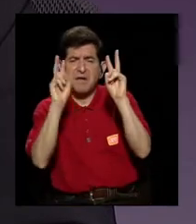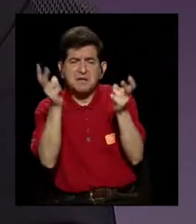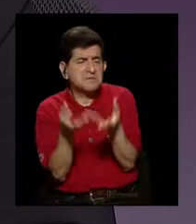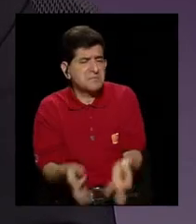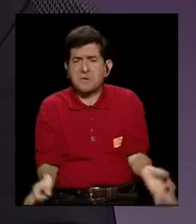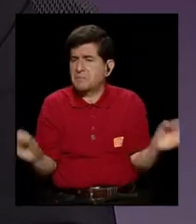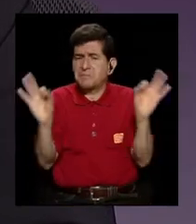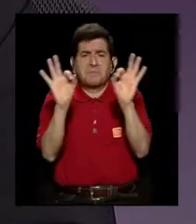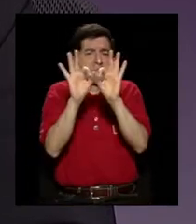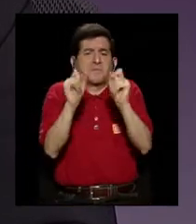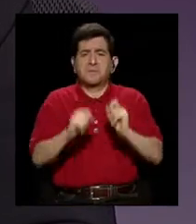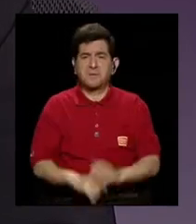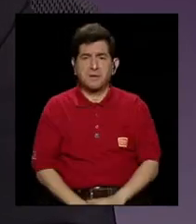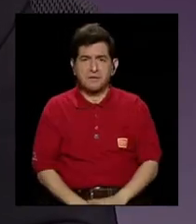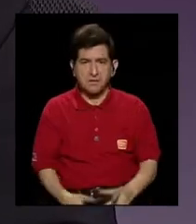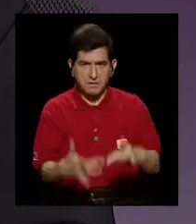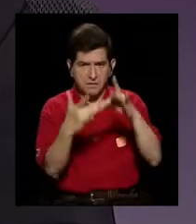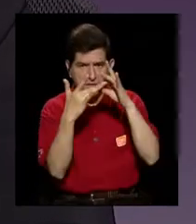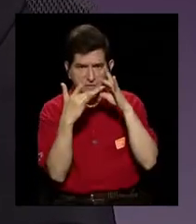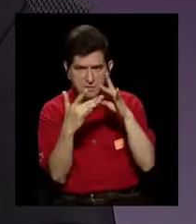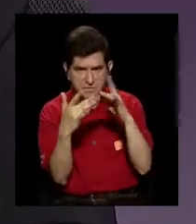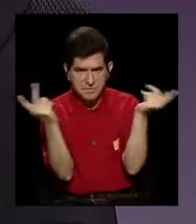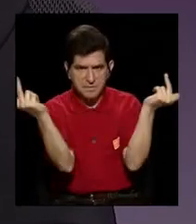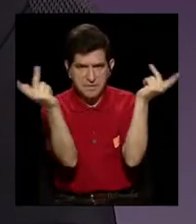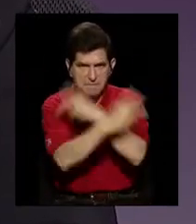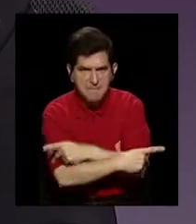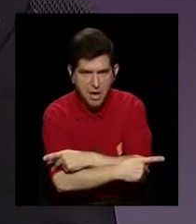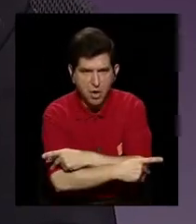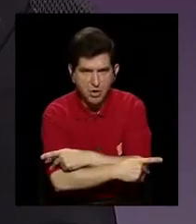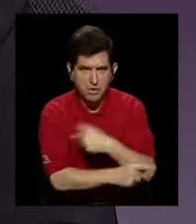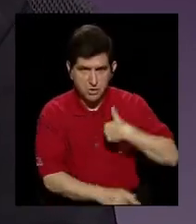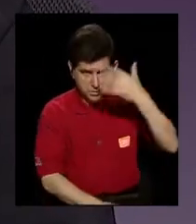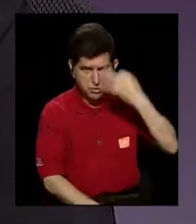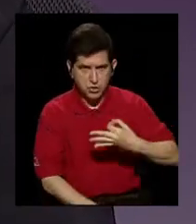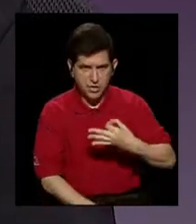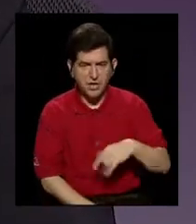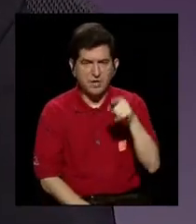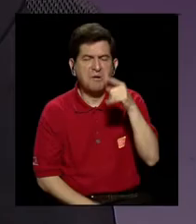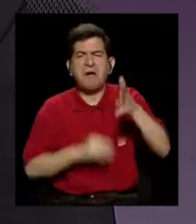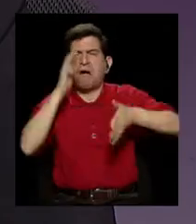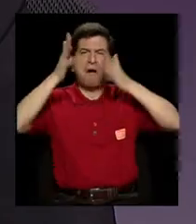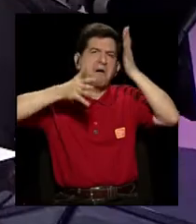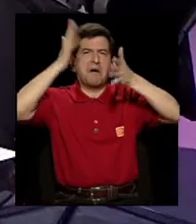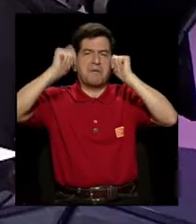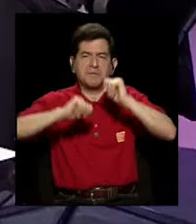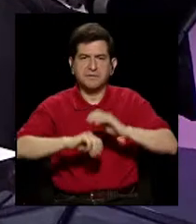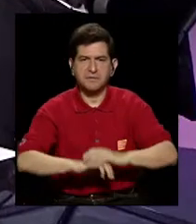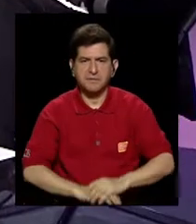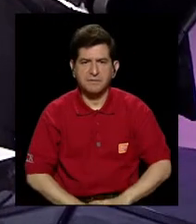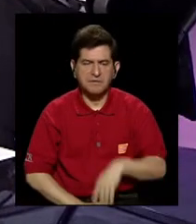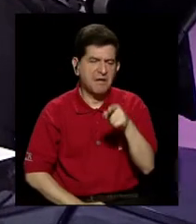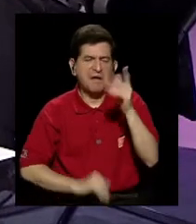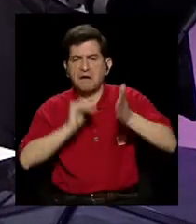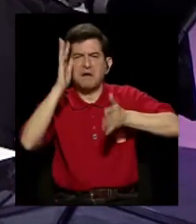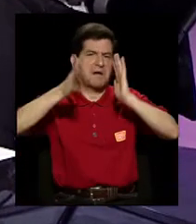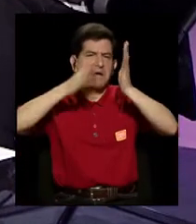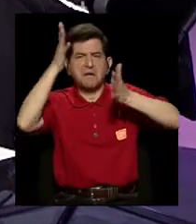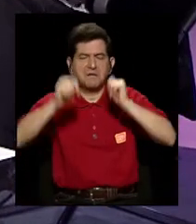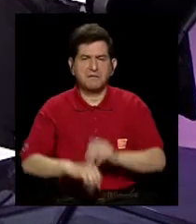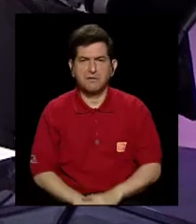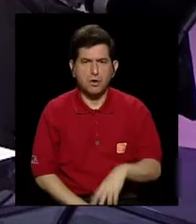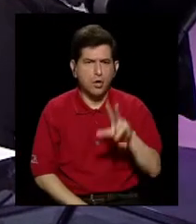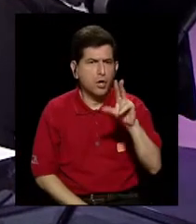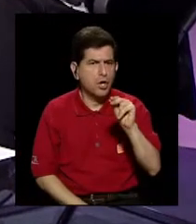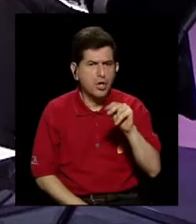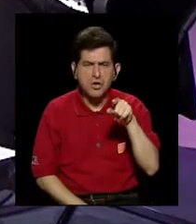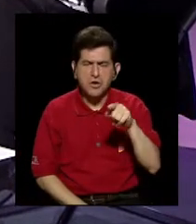es importante y sobre todo, y eso es lo peor, creo yo, es una invención. Es una invención y que no es